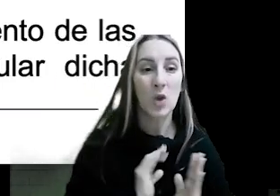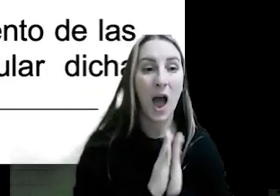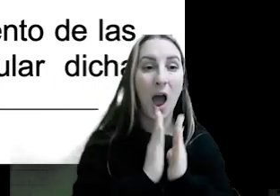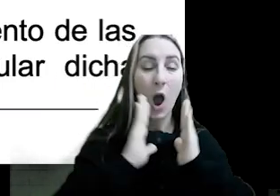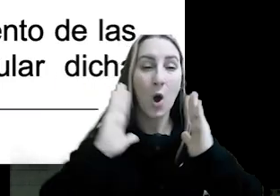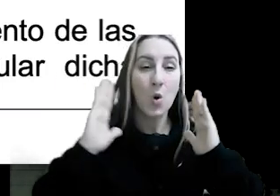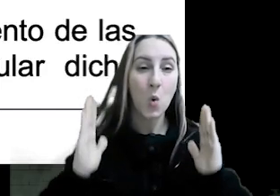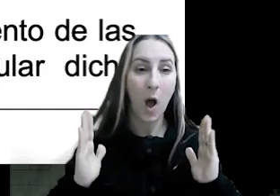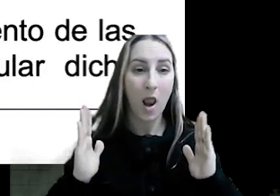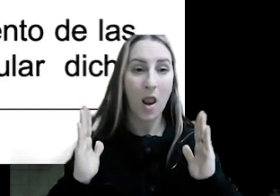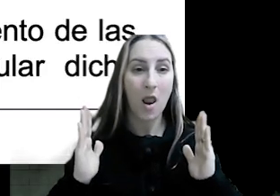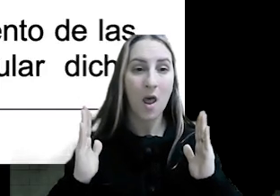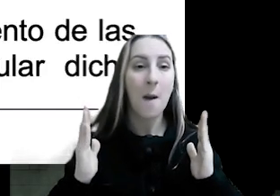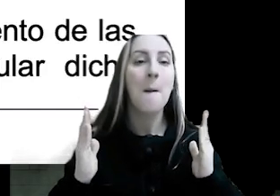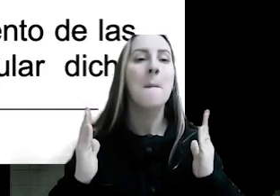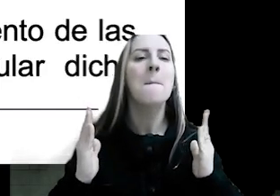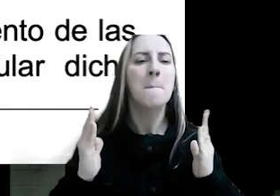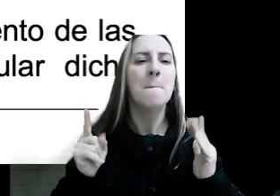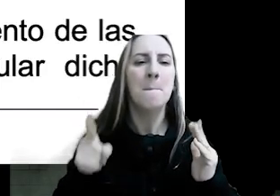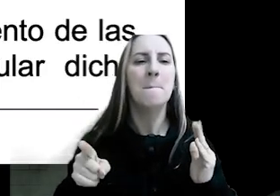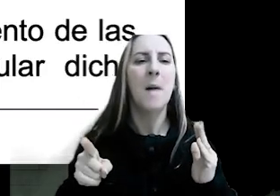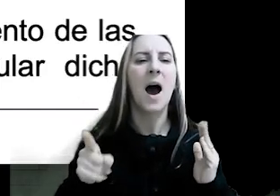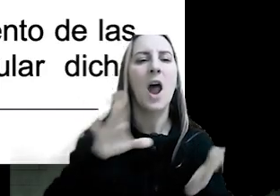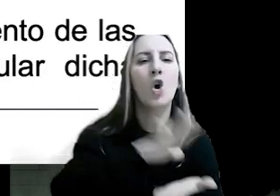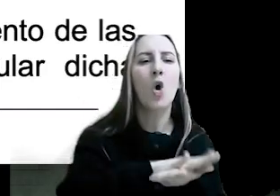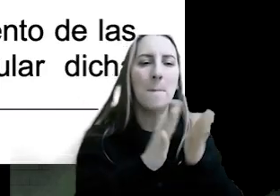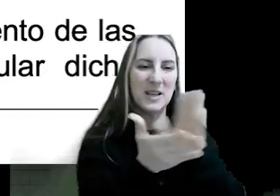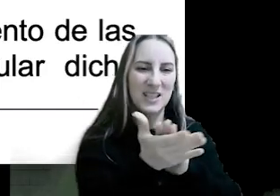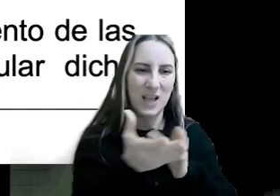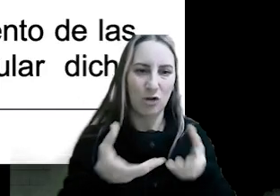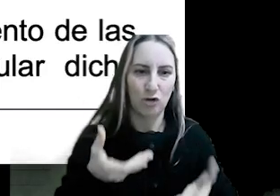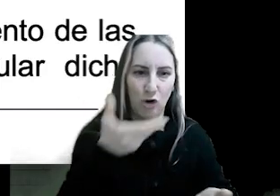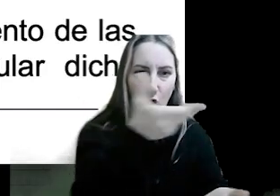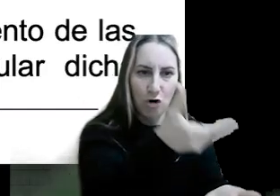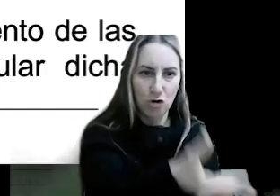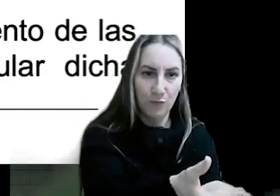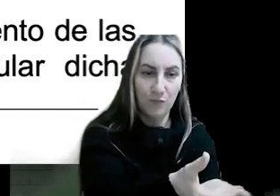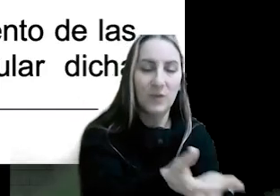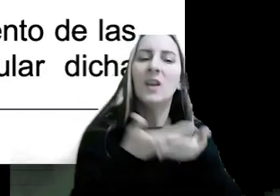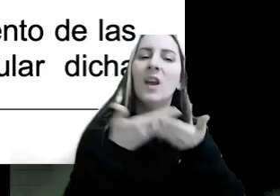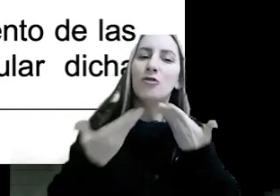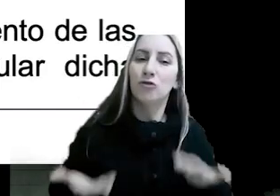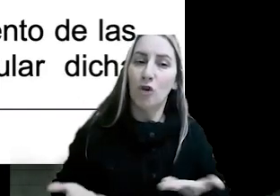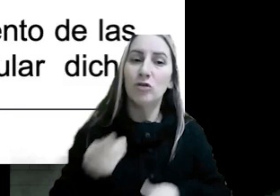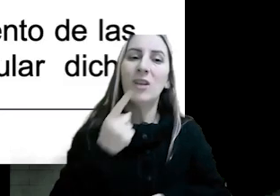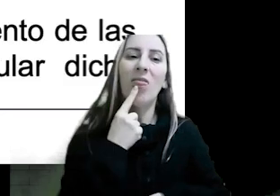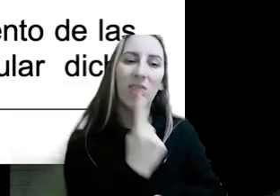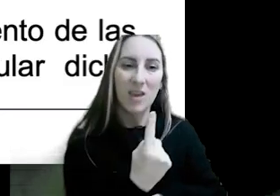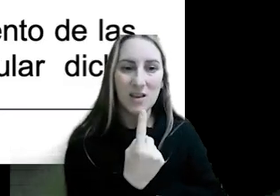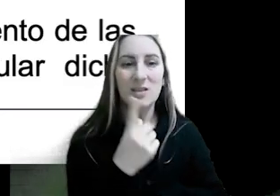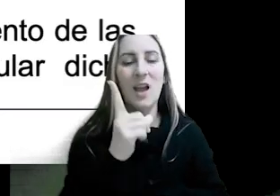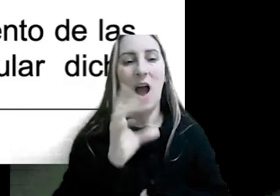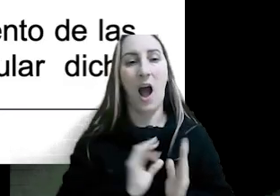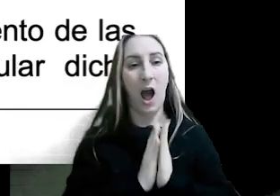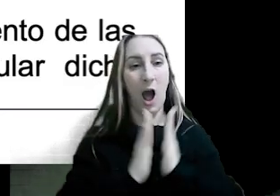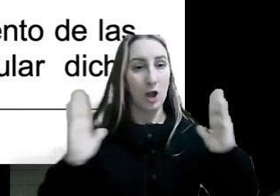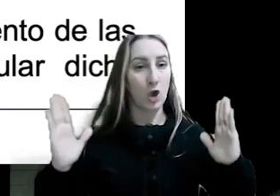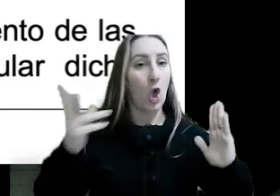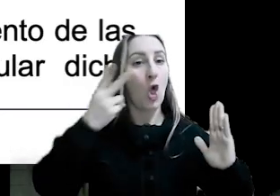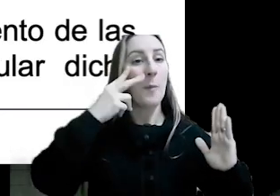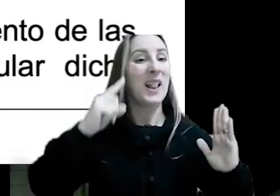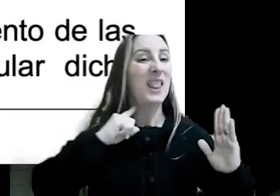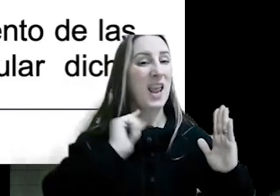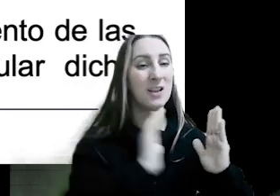son para el destino de las compensaciones. Entonces dijo que como todo el año 2013